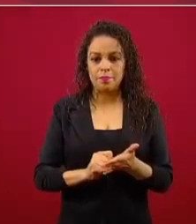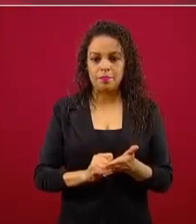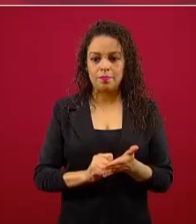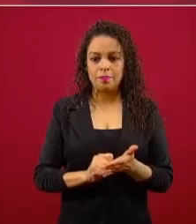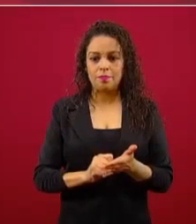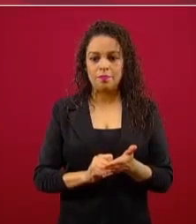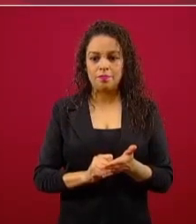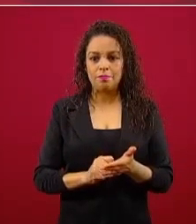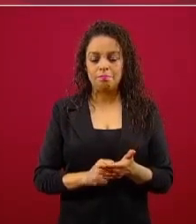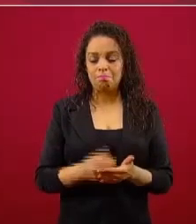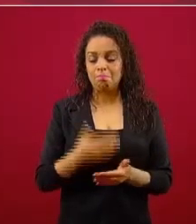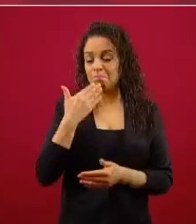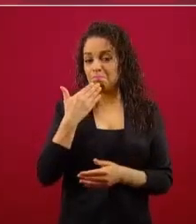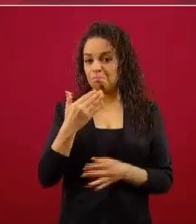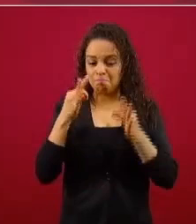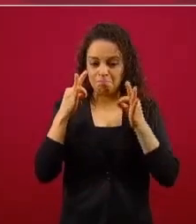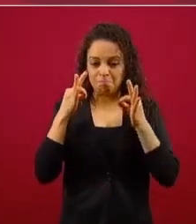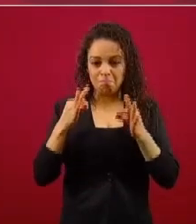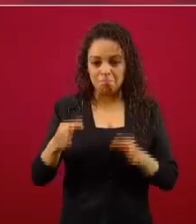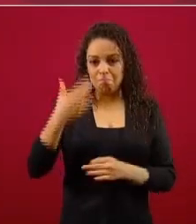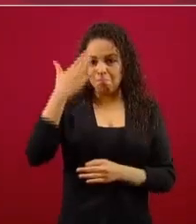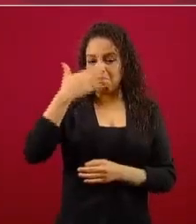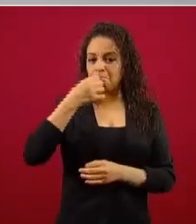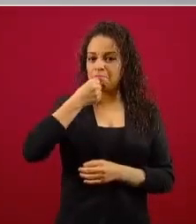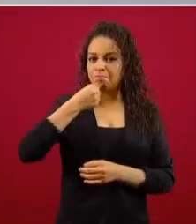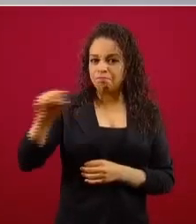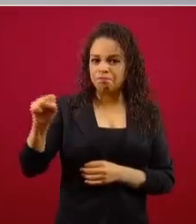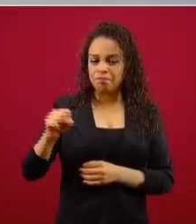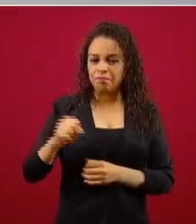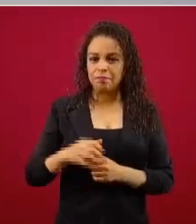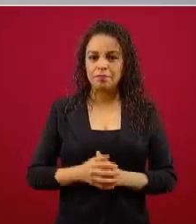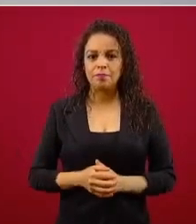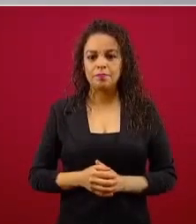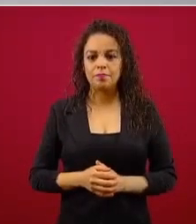Viví en Chile, creo que es inglés